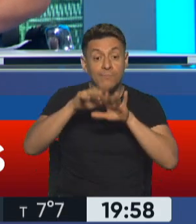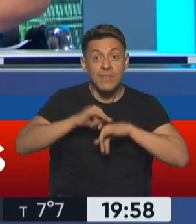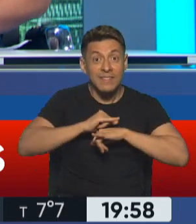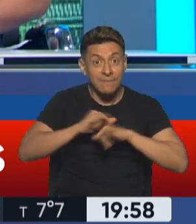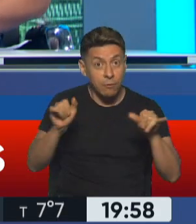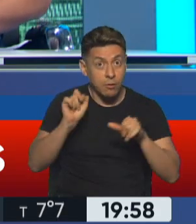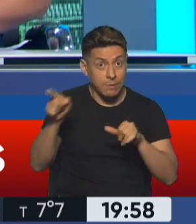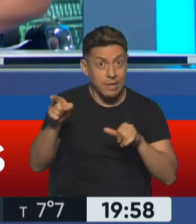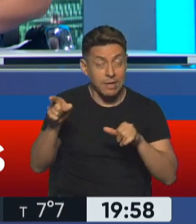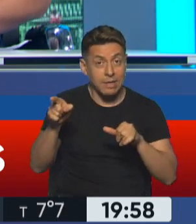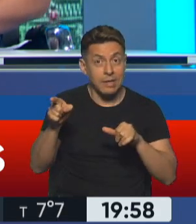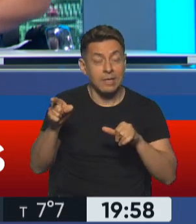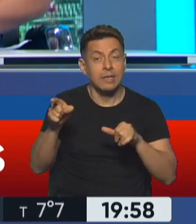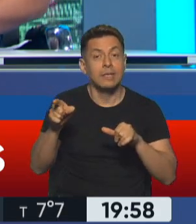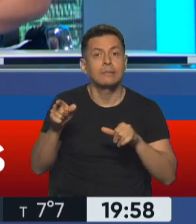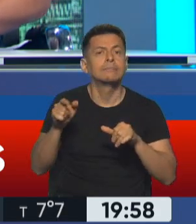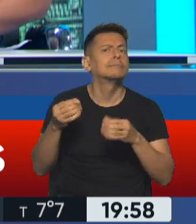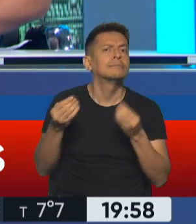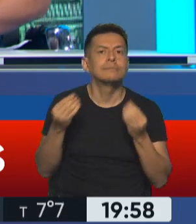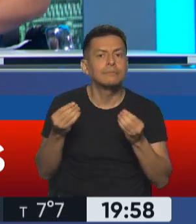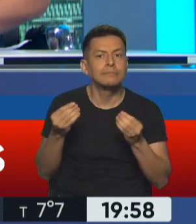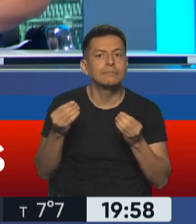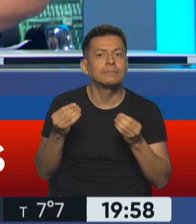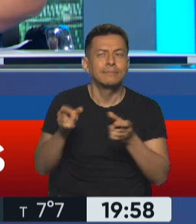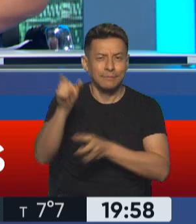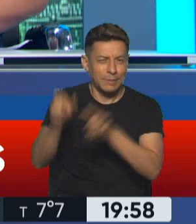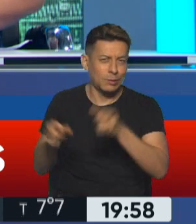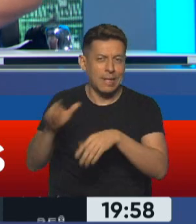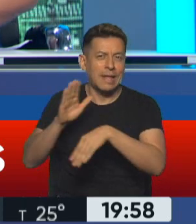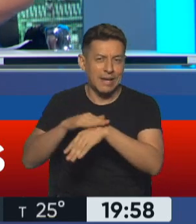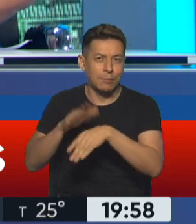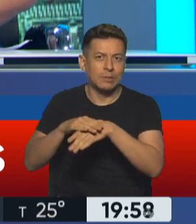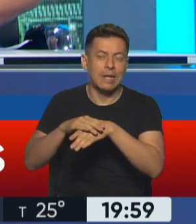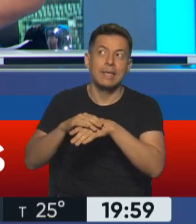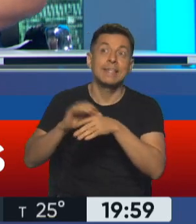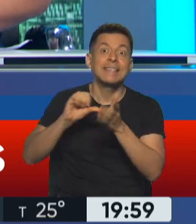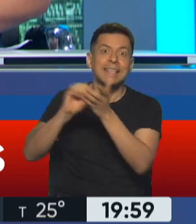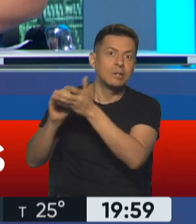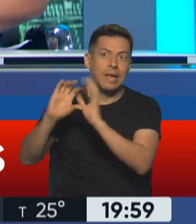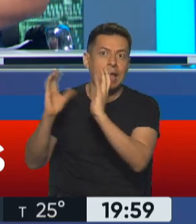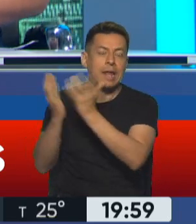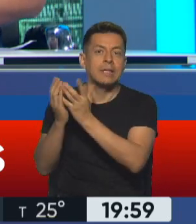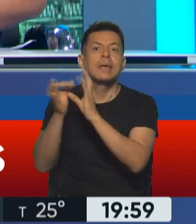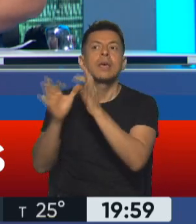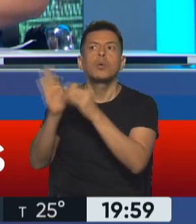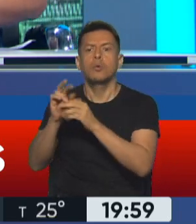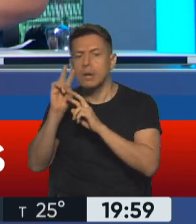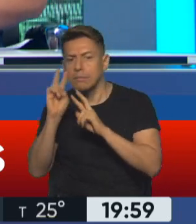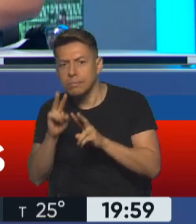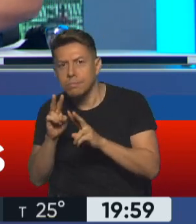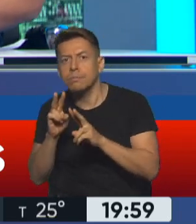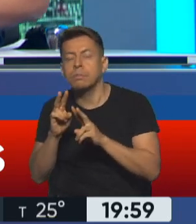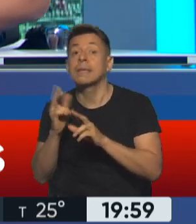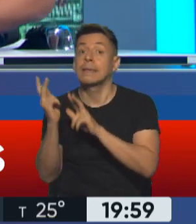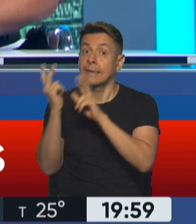dio a conocer, el informe preliminar que dio a conocer los observadores internacionales de la Unión Europea, que dijeron que es